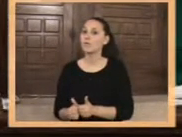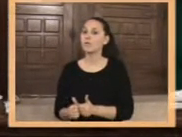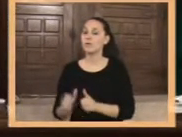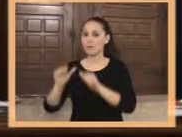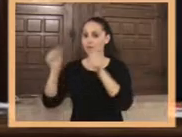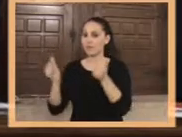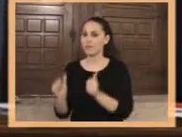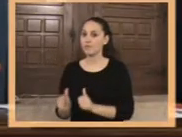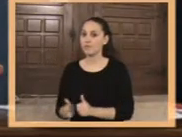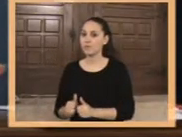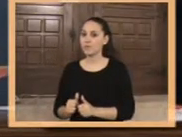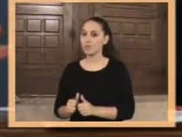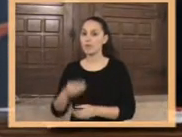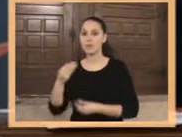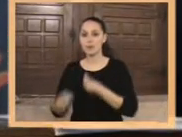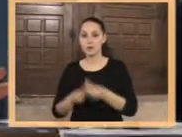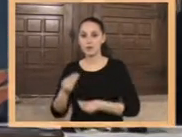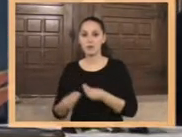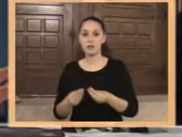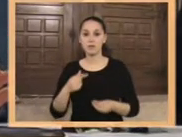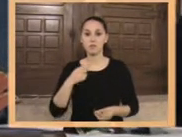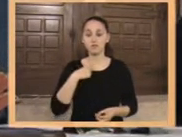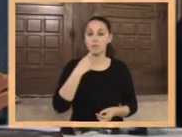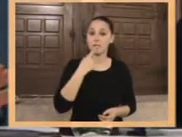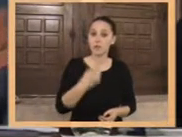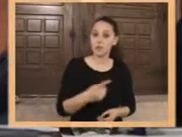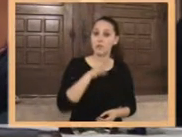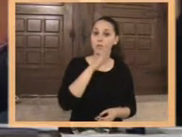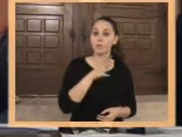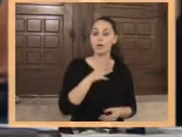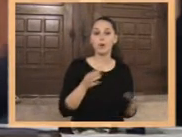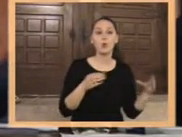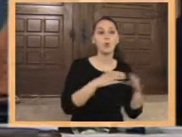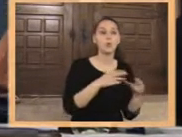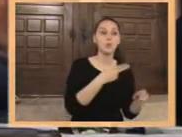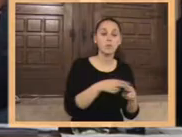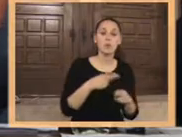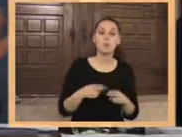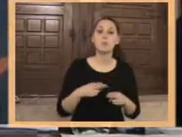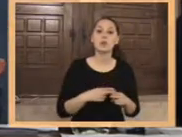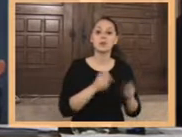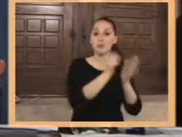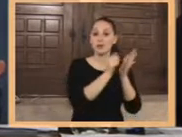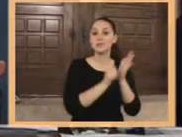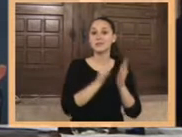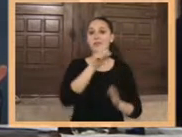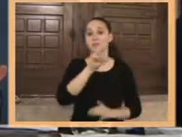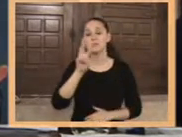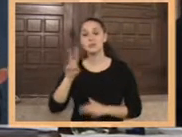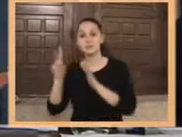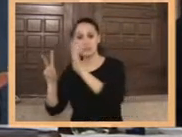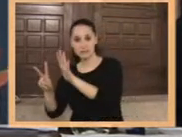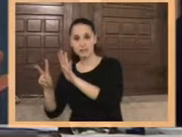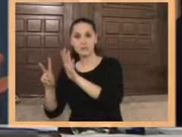políticos que están últimamente atacando a la Constitución en su artículo 137 de cómo